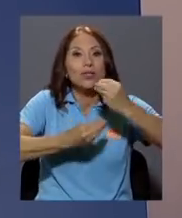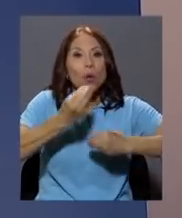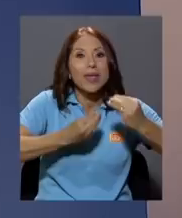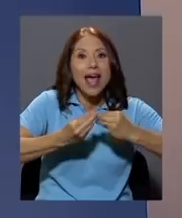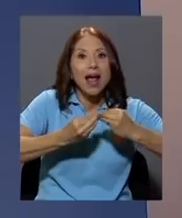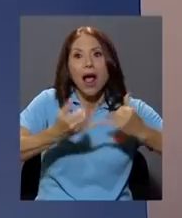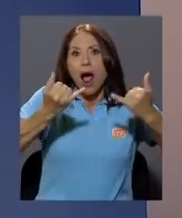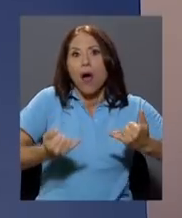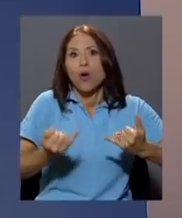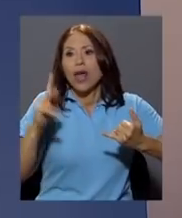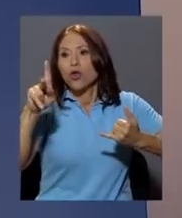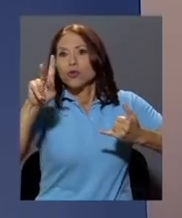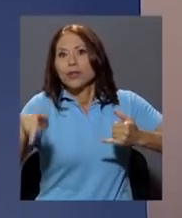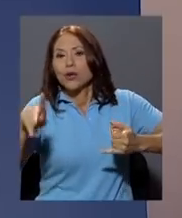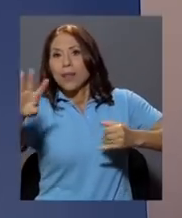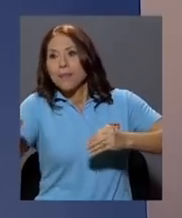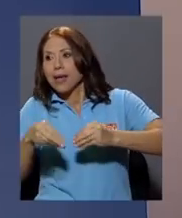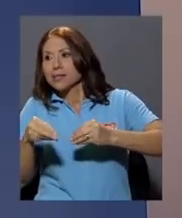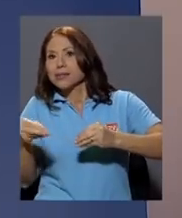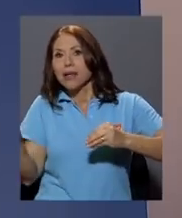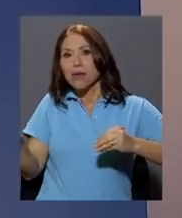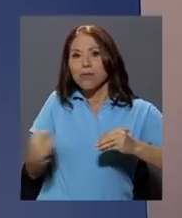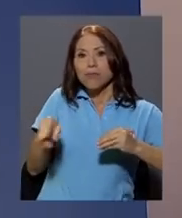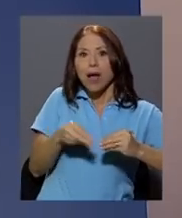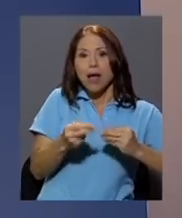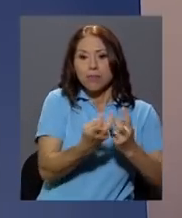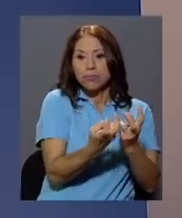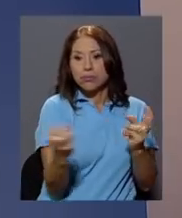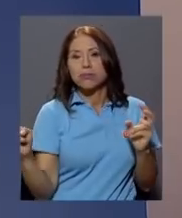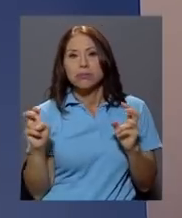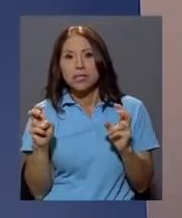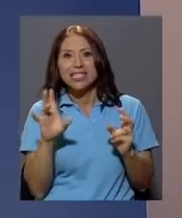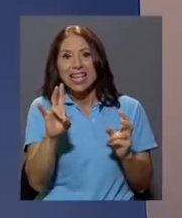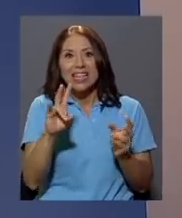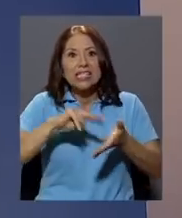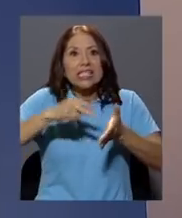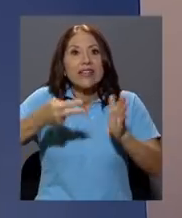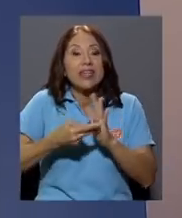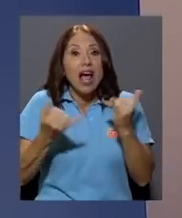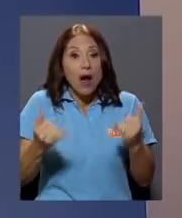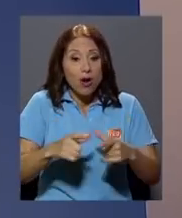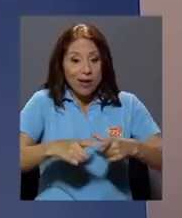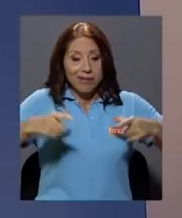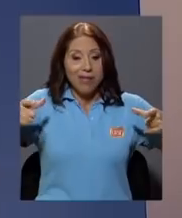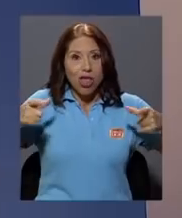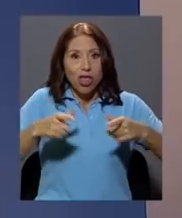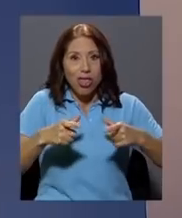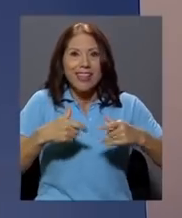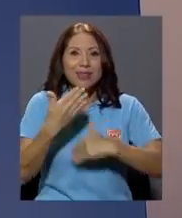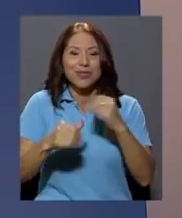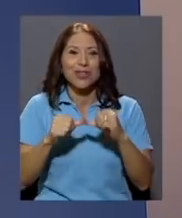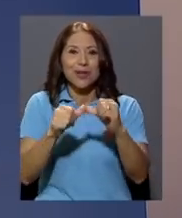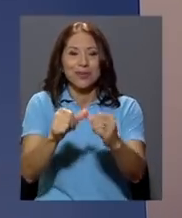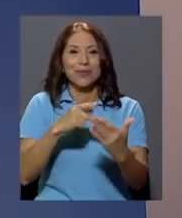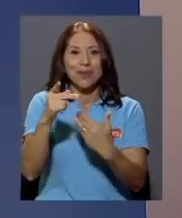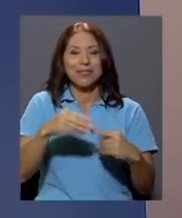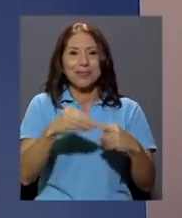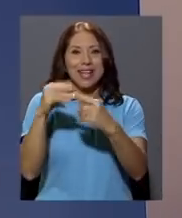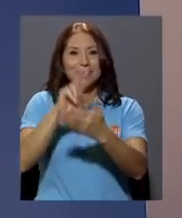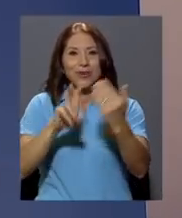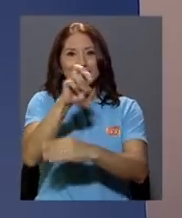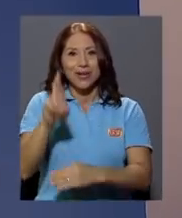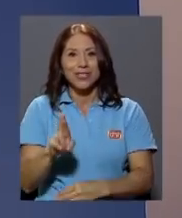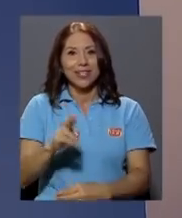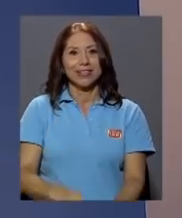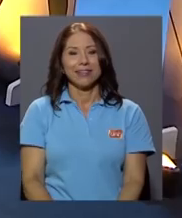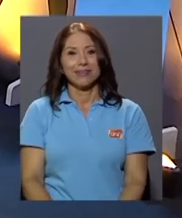dentro de 7. Y eso necesariamente implica que comamos menos. Ya regresamos, estamos en Especiales Universidad